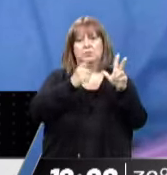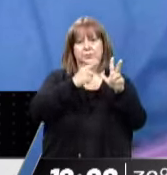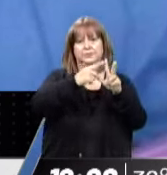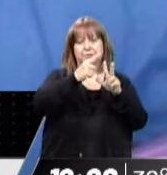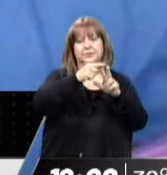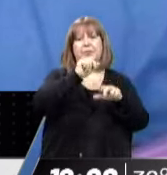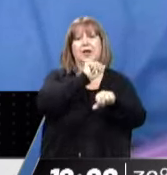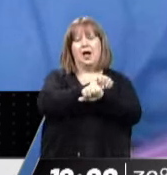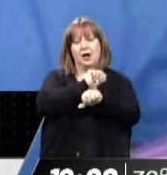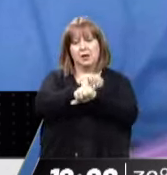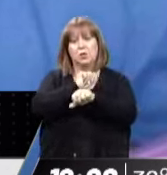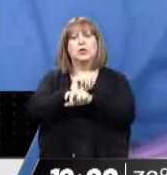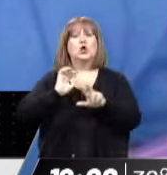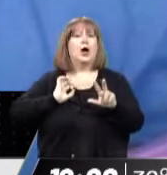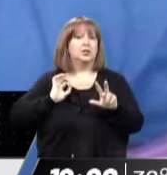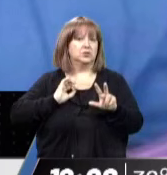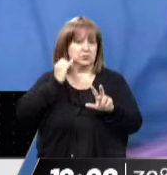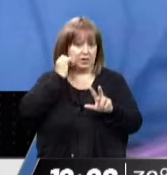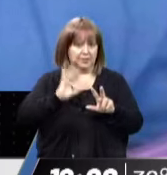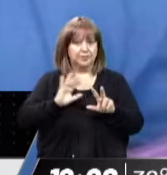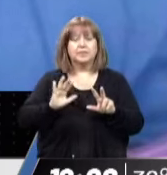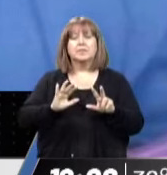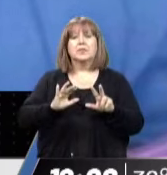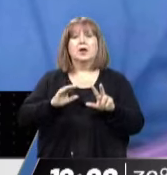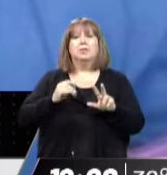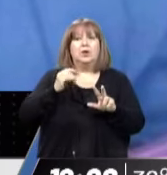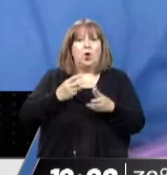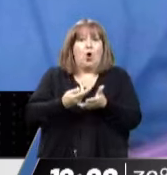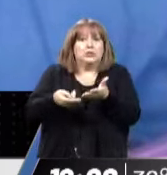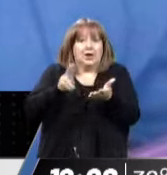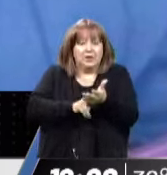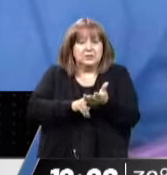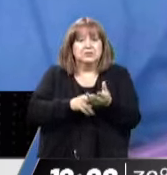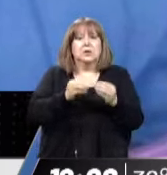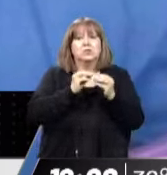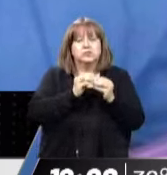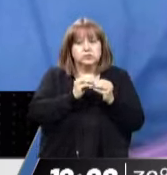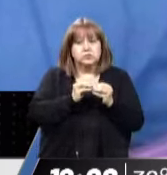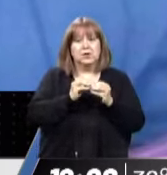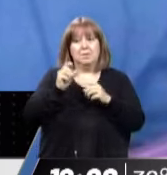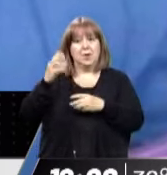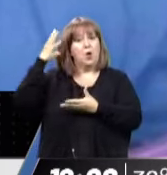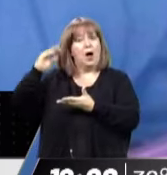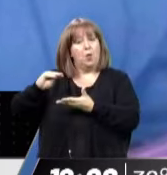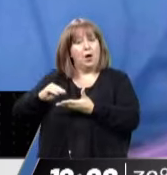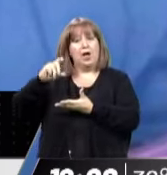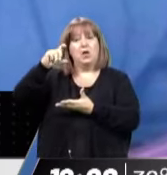Y una frase que dijo el propio Casaban, que lo calificó justamente